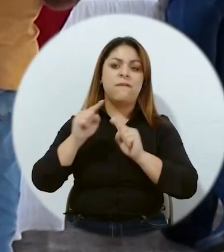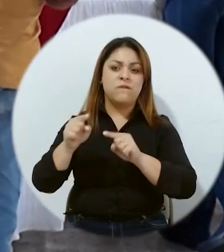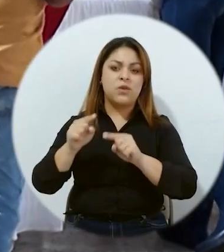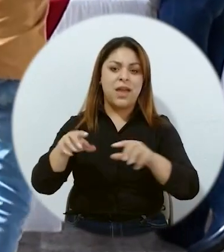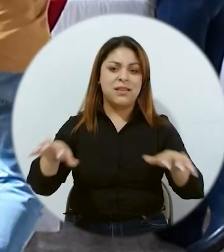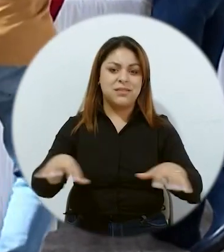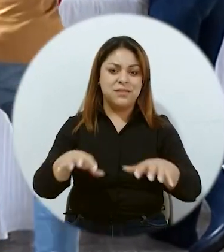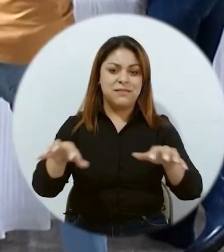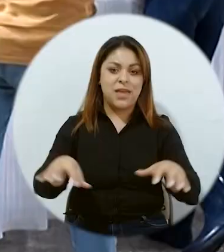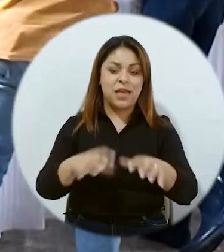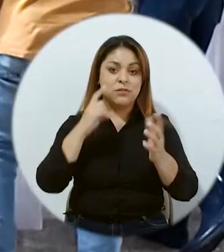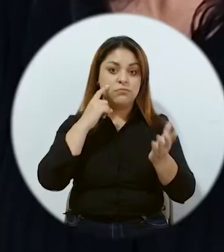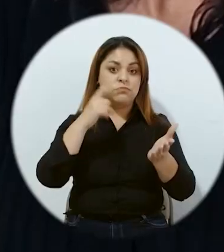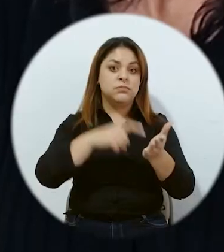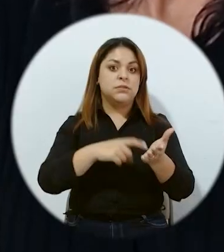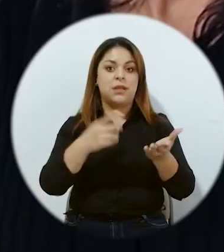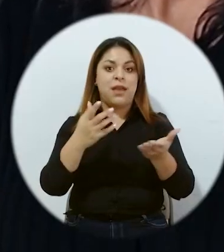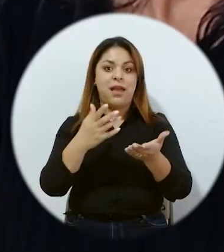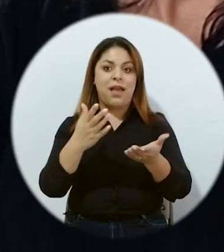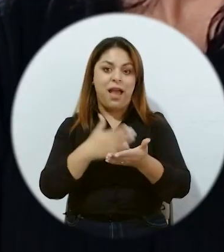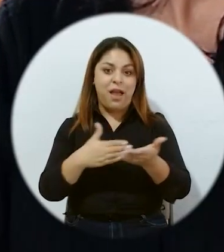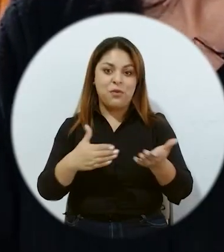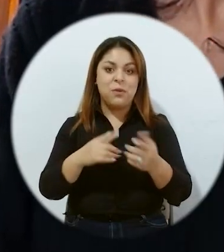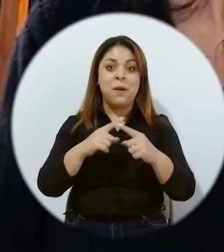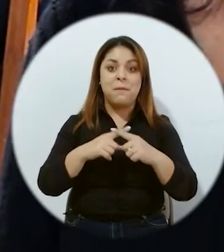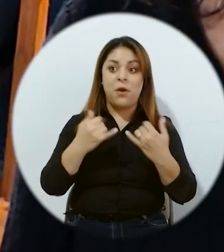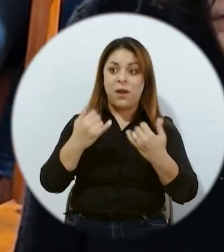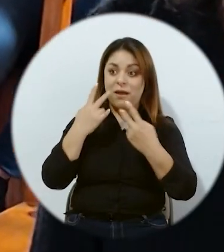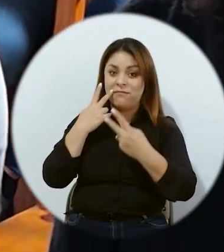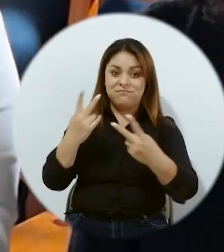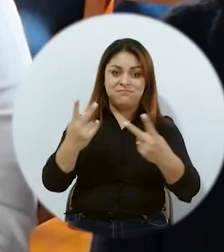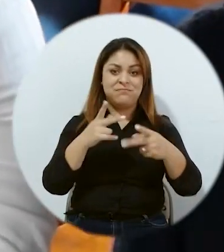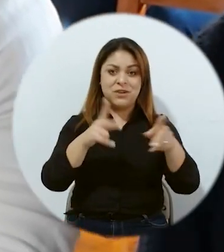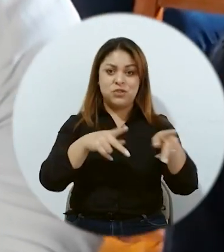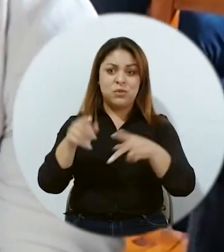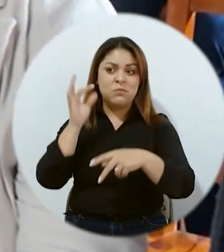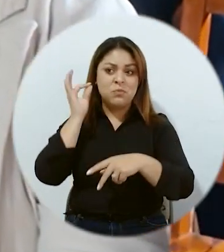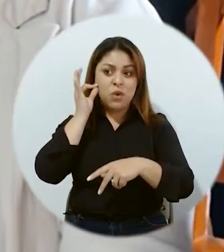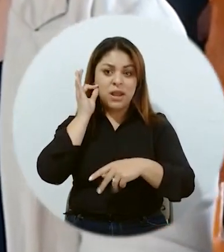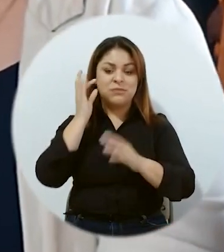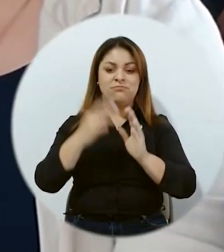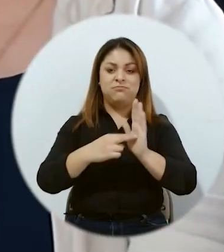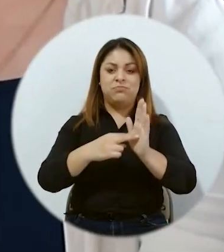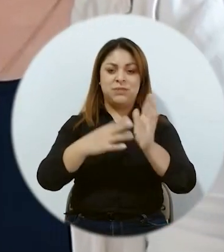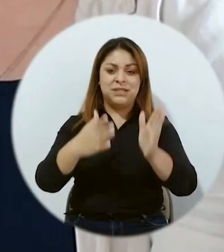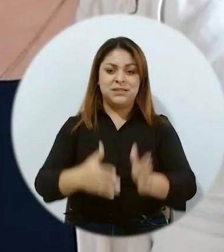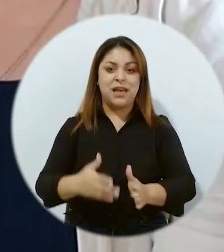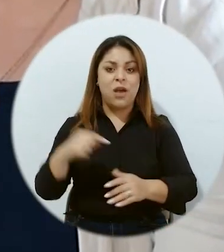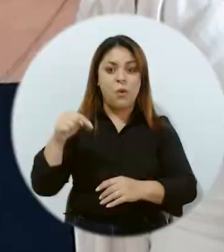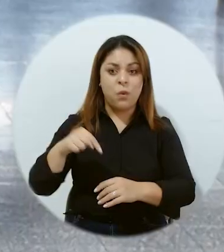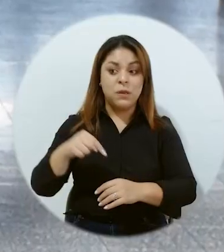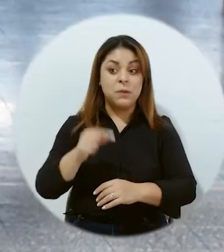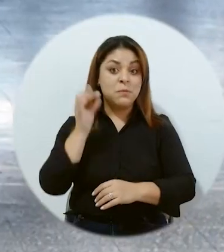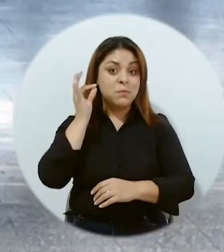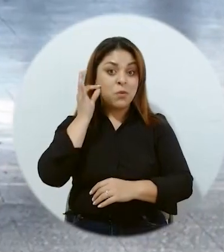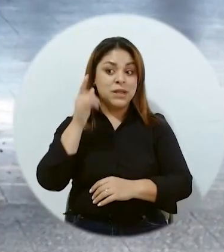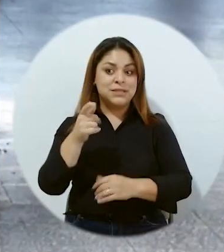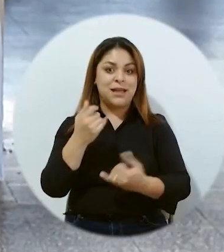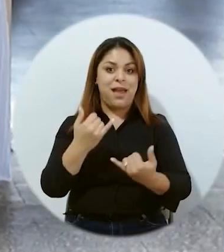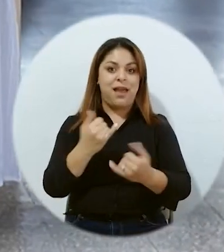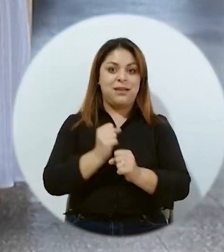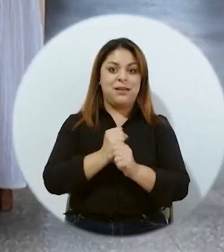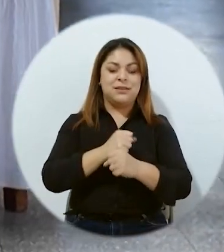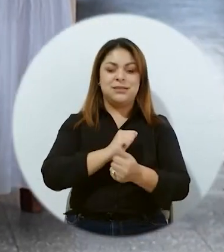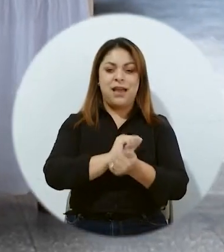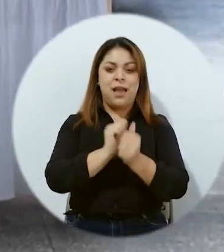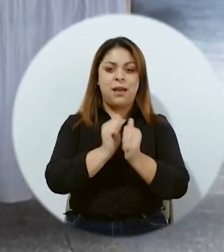actividades donde se les reconocía de alguna u otra manera, pero ver mujeres representadas hoy, mujeres que están haciendo ese cambio, de